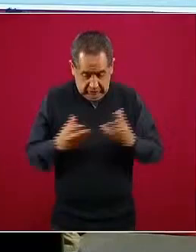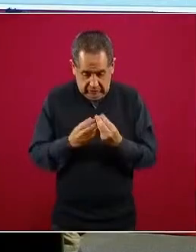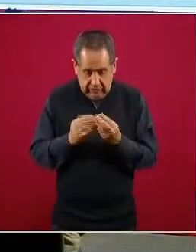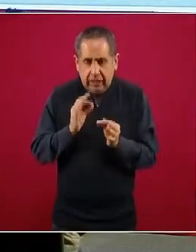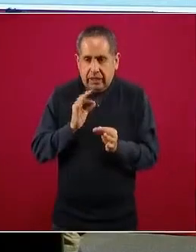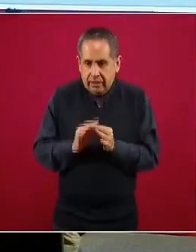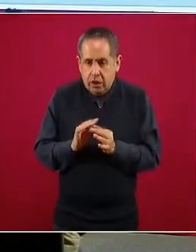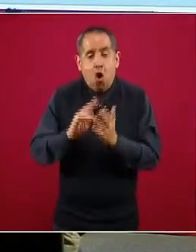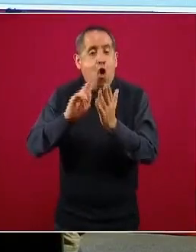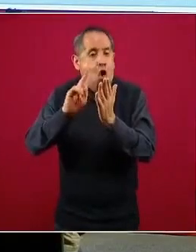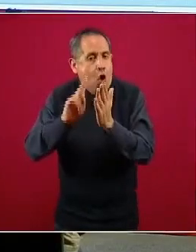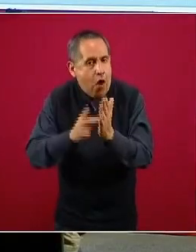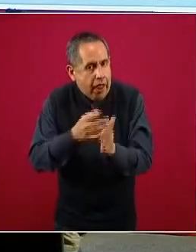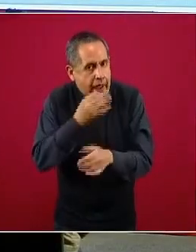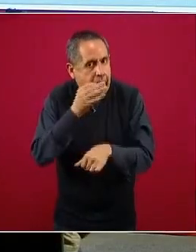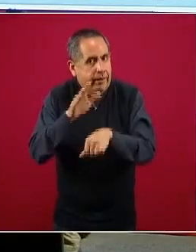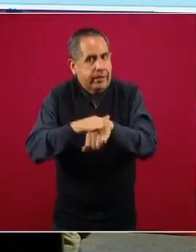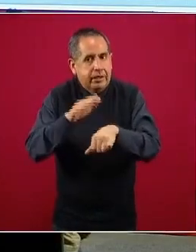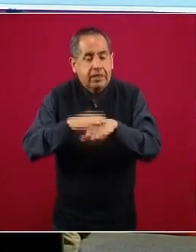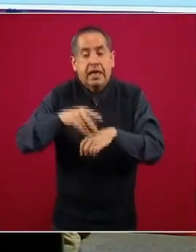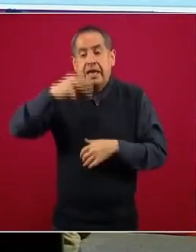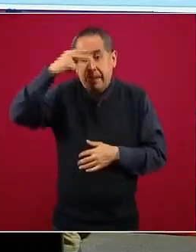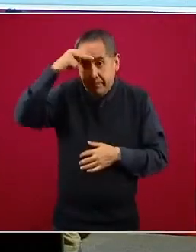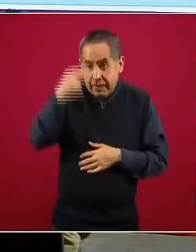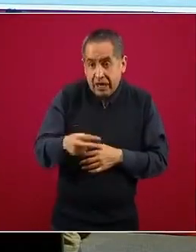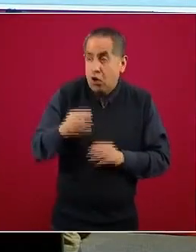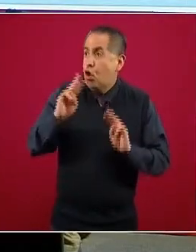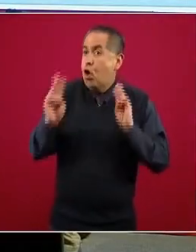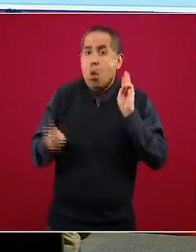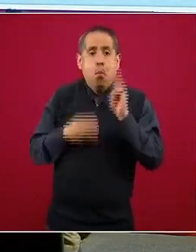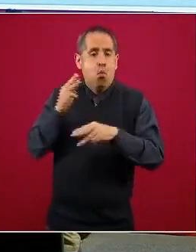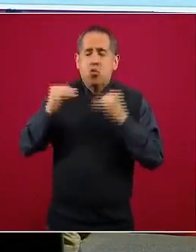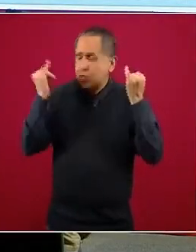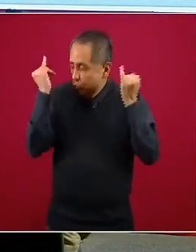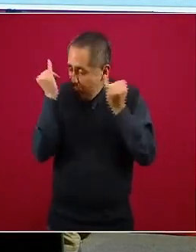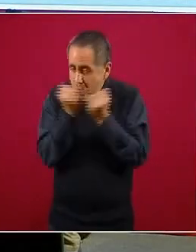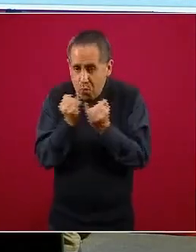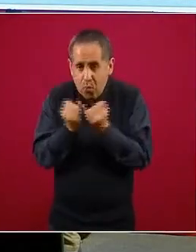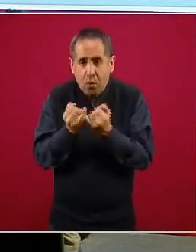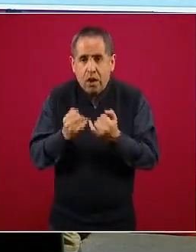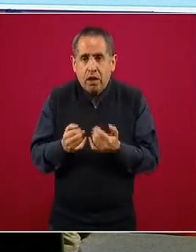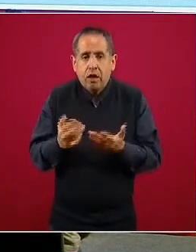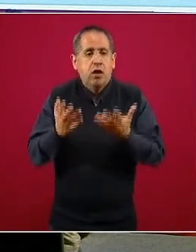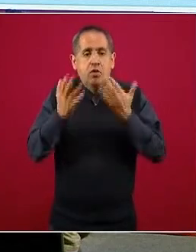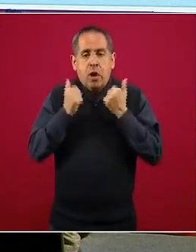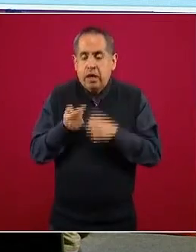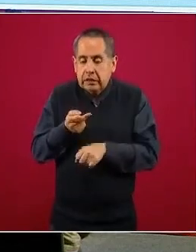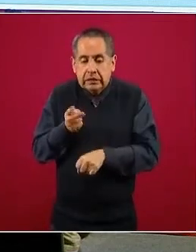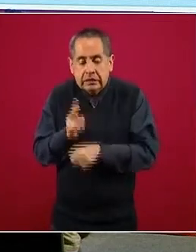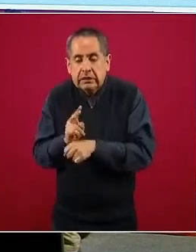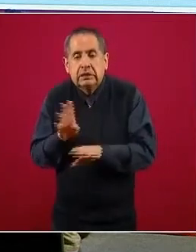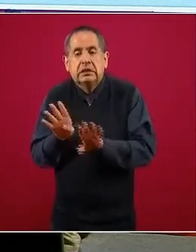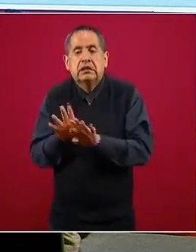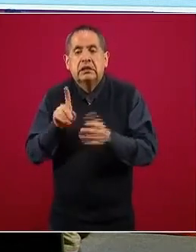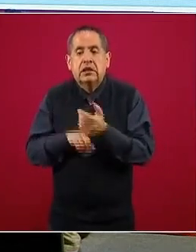Y vuelvo a dejar en claro, en México y en el mundo entero no se vigila absolutamente todas las